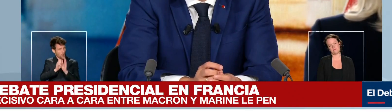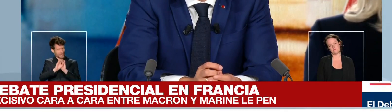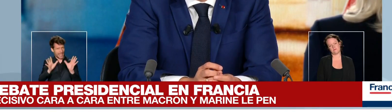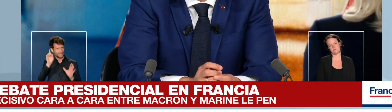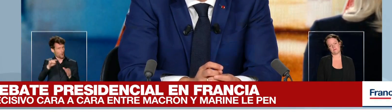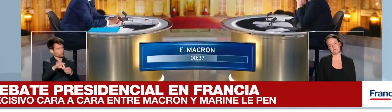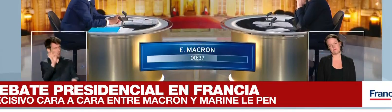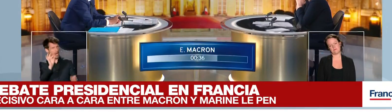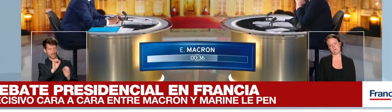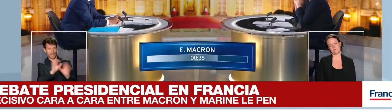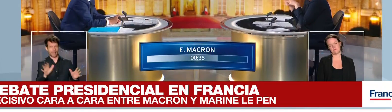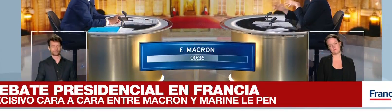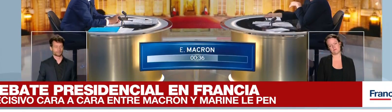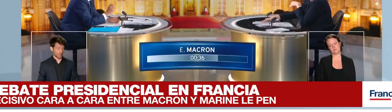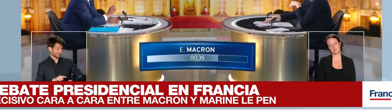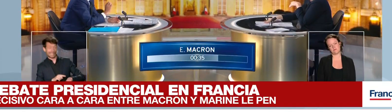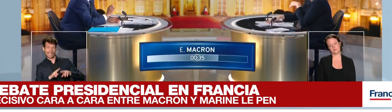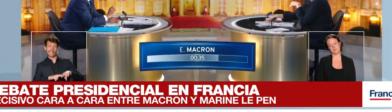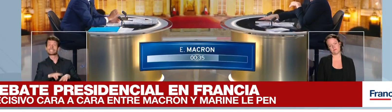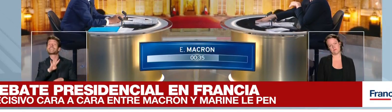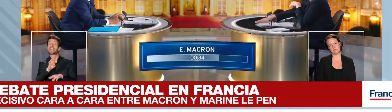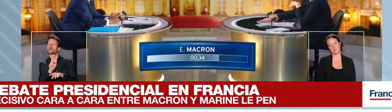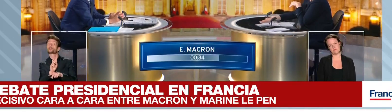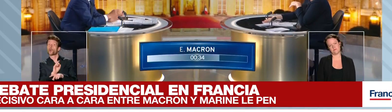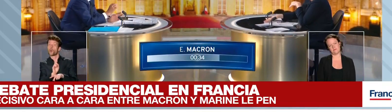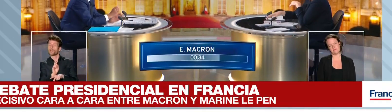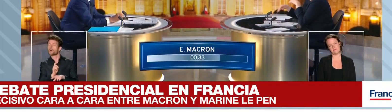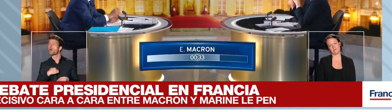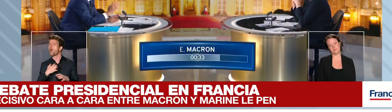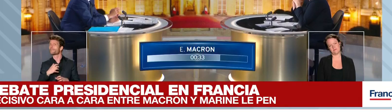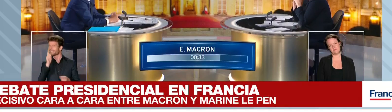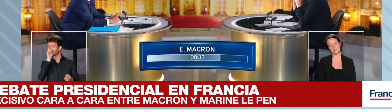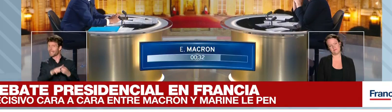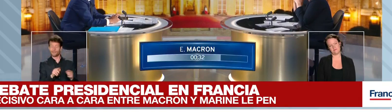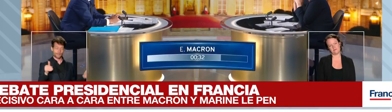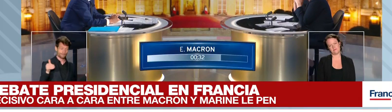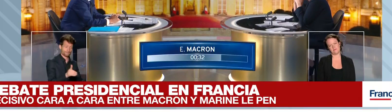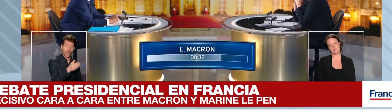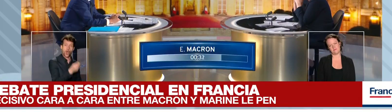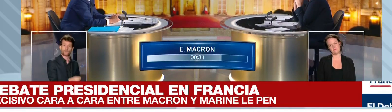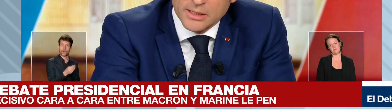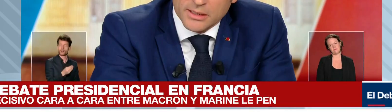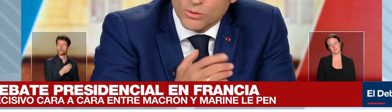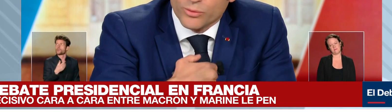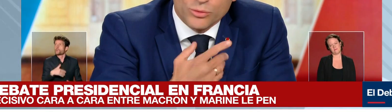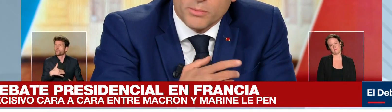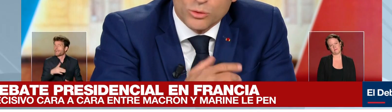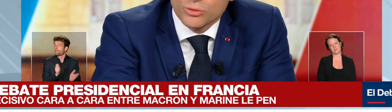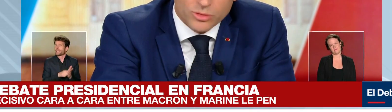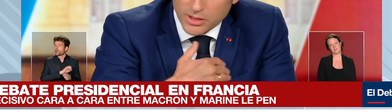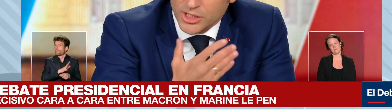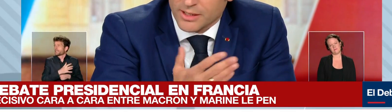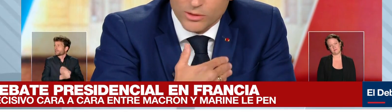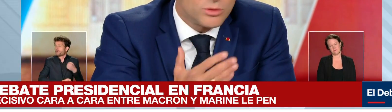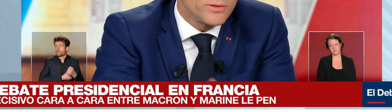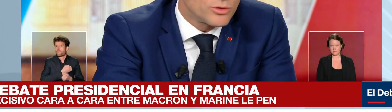40 segundos que me quedan, quiero hablar de los niños, dedicarlos a los niños. Hablamos de los jóvenes que sufrieron durante el